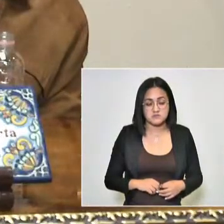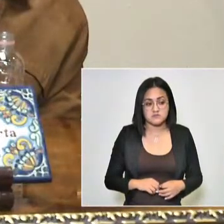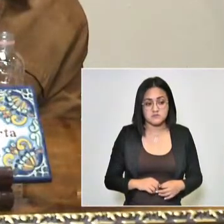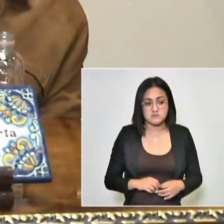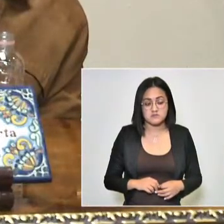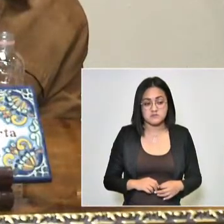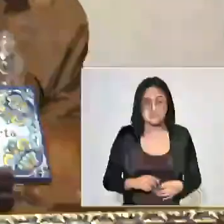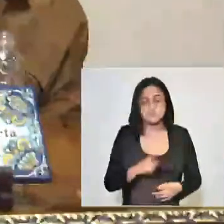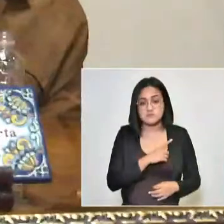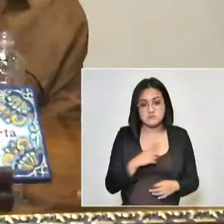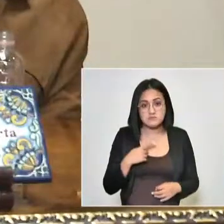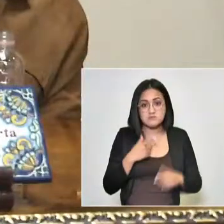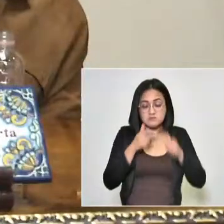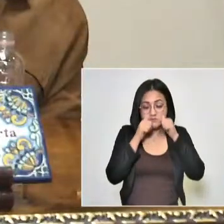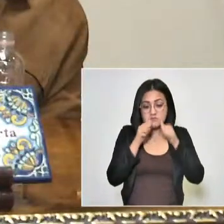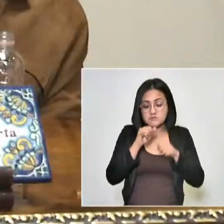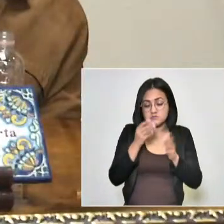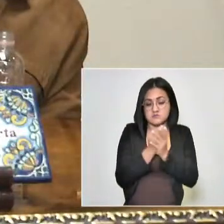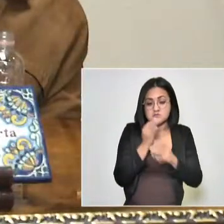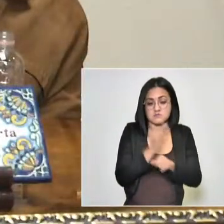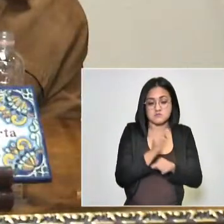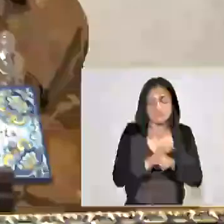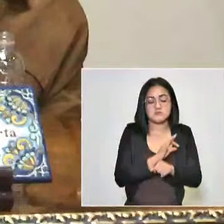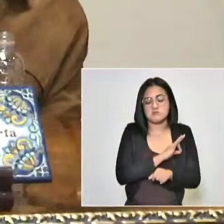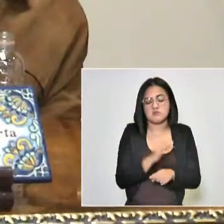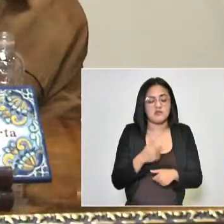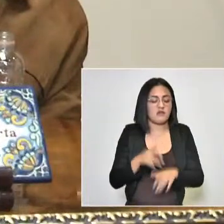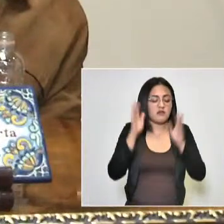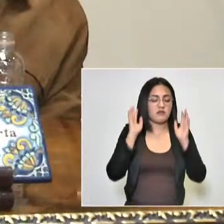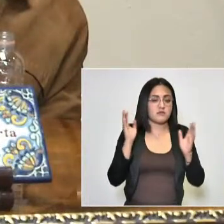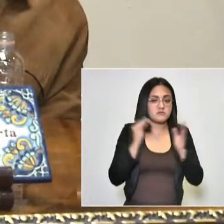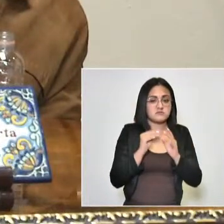Es un asunto que